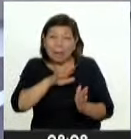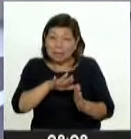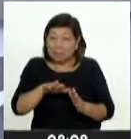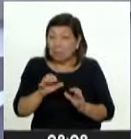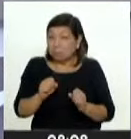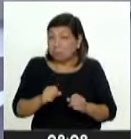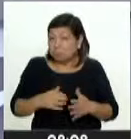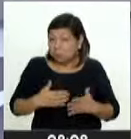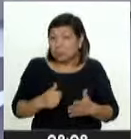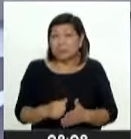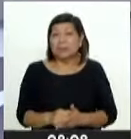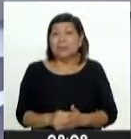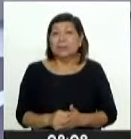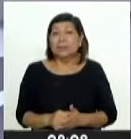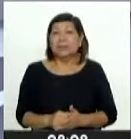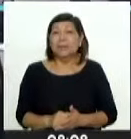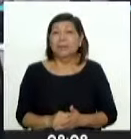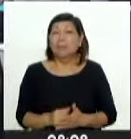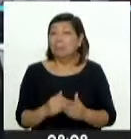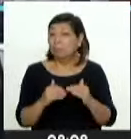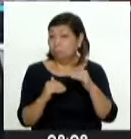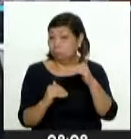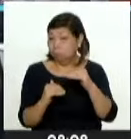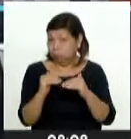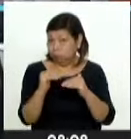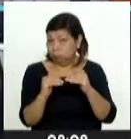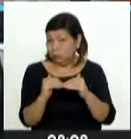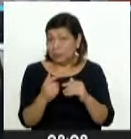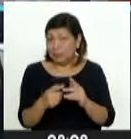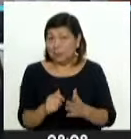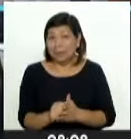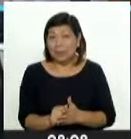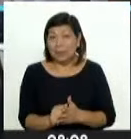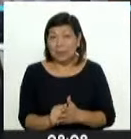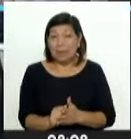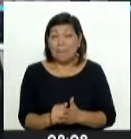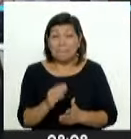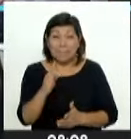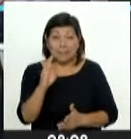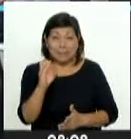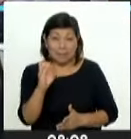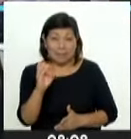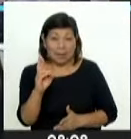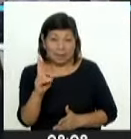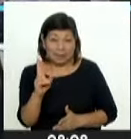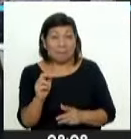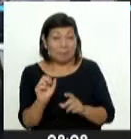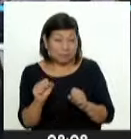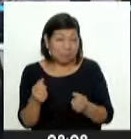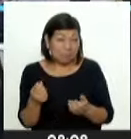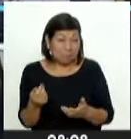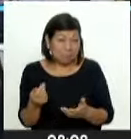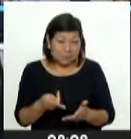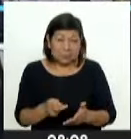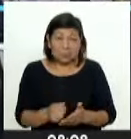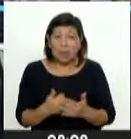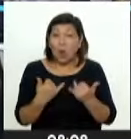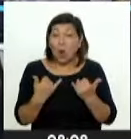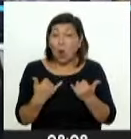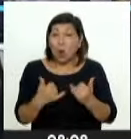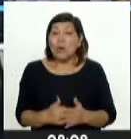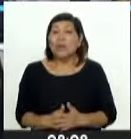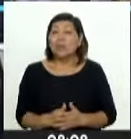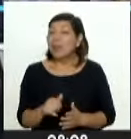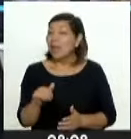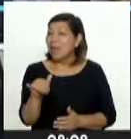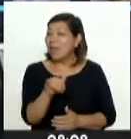pueden hacer préstamos? Por supuesto. Y ¿se rigen también bajo este criterio del BCR en cuanto a tasas máximas? Sí. ¿O tienen un criterio Hoy distinto? Día es la